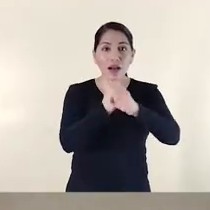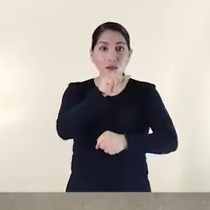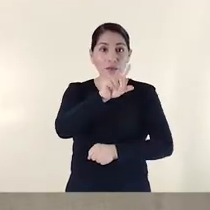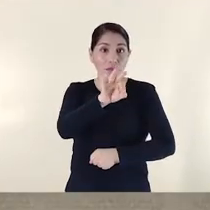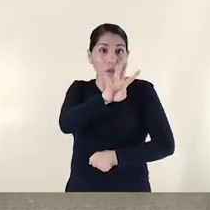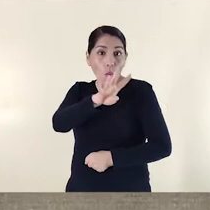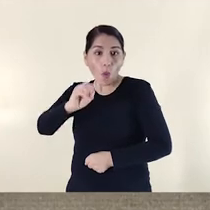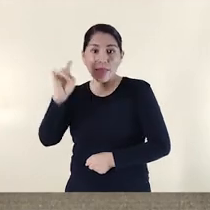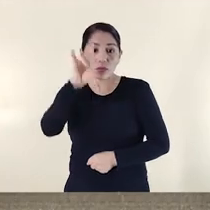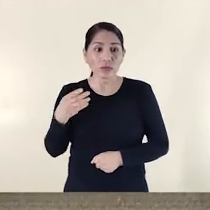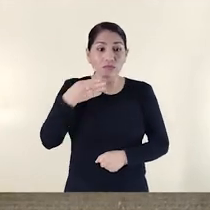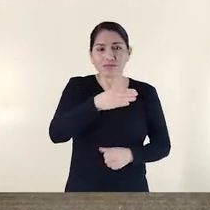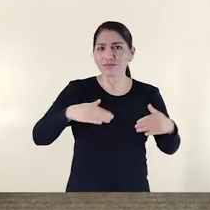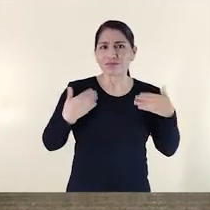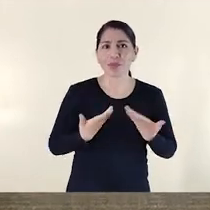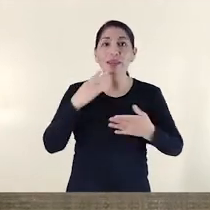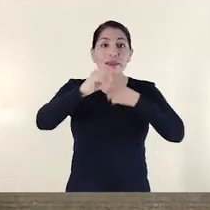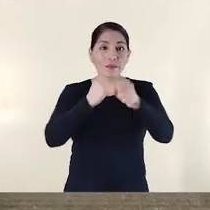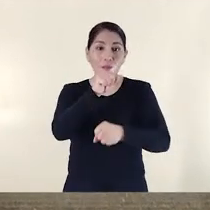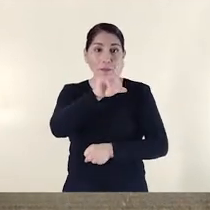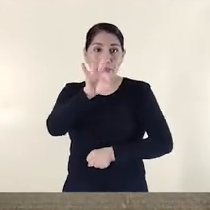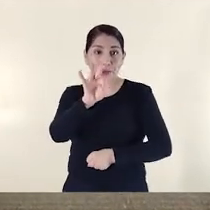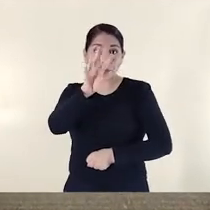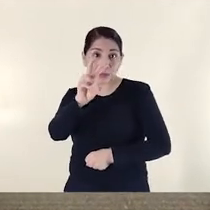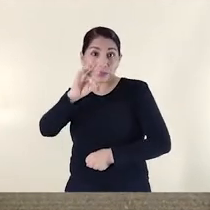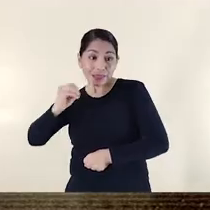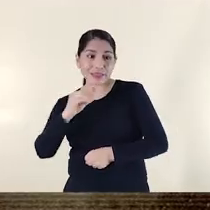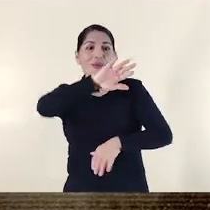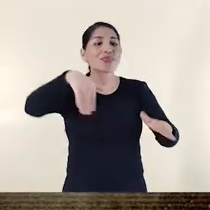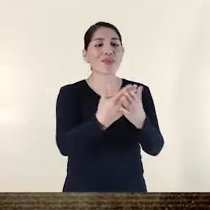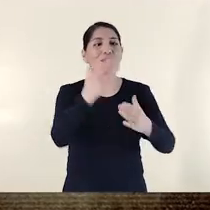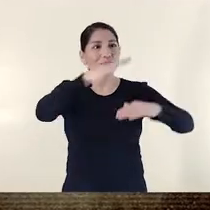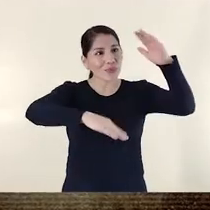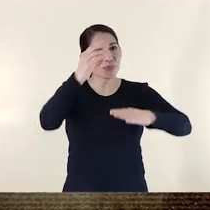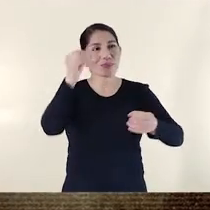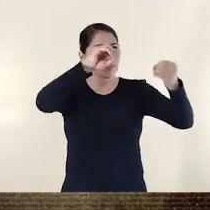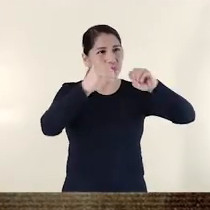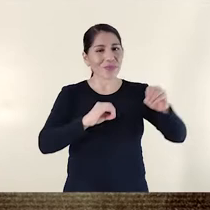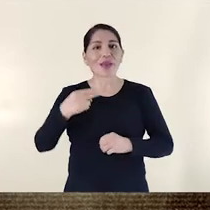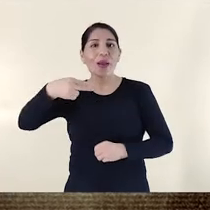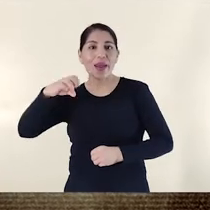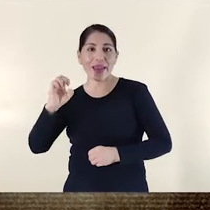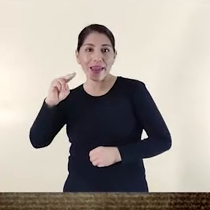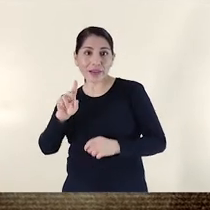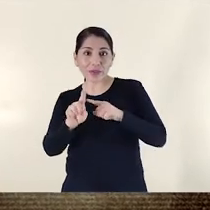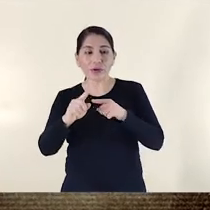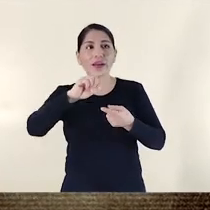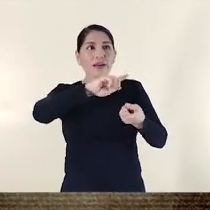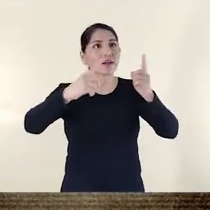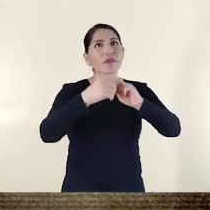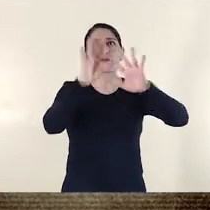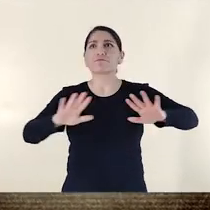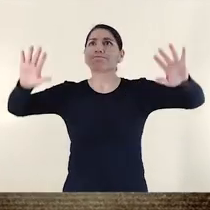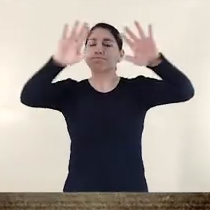El terremoto de 1940 lo inutiliza y en 1960 es remozado enteramente por Héctor